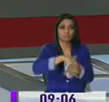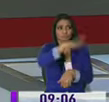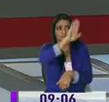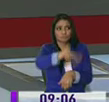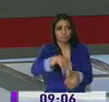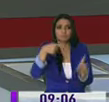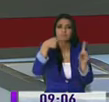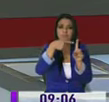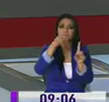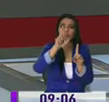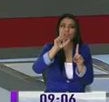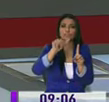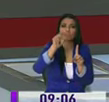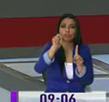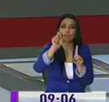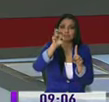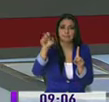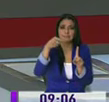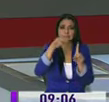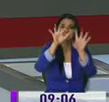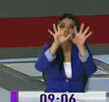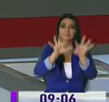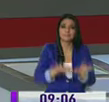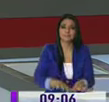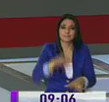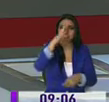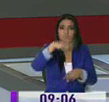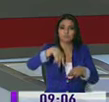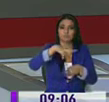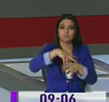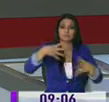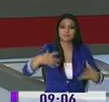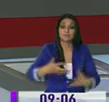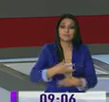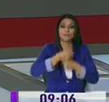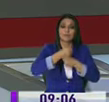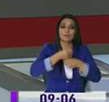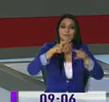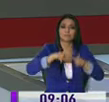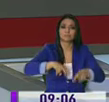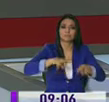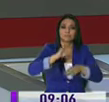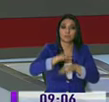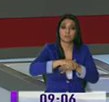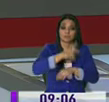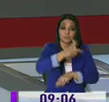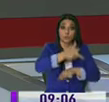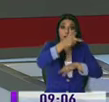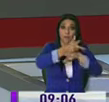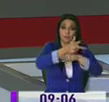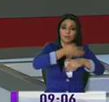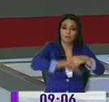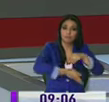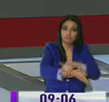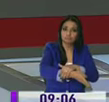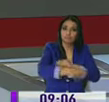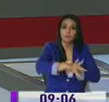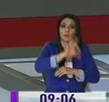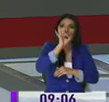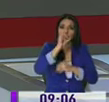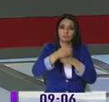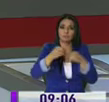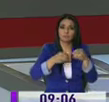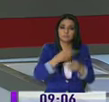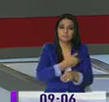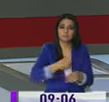rommy vallejo que es del secretario nacional de inteligencia esto por la cámara que se encontró en el despacho presidencial el secretario de